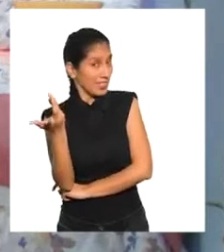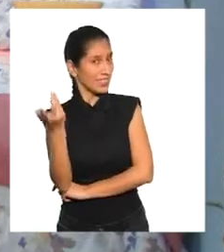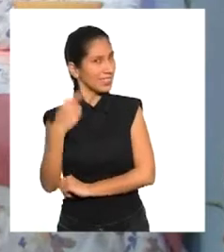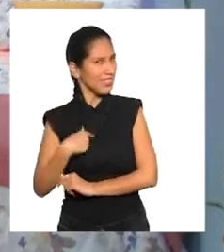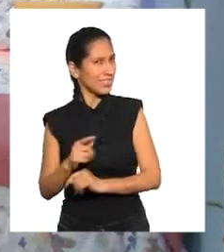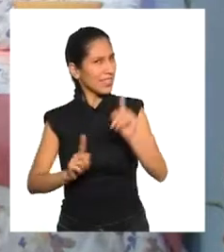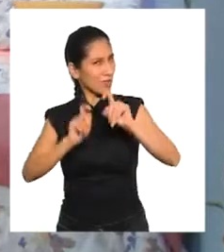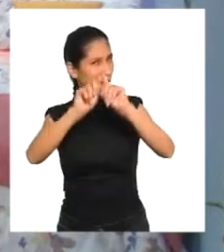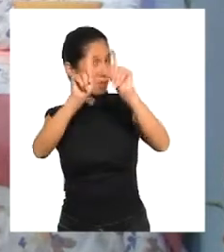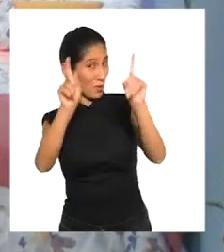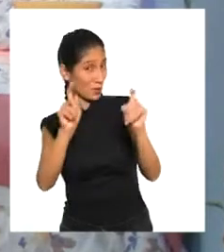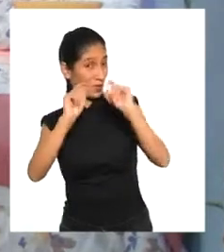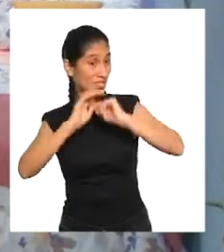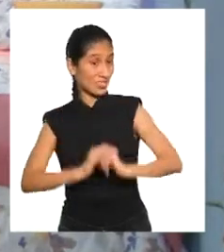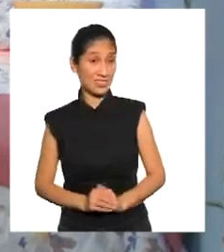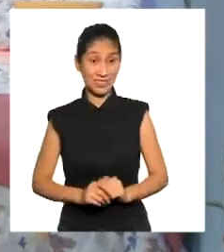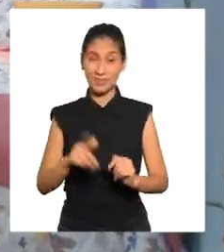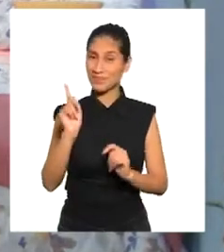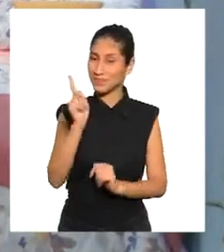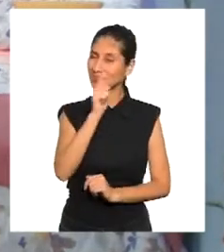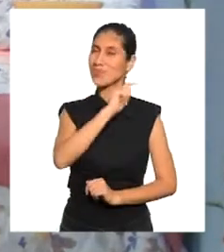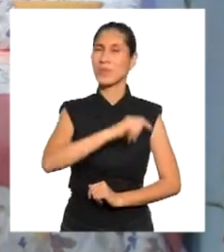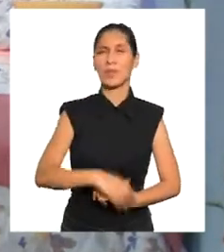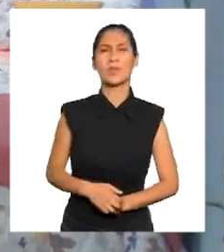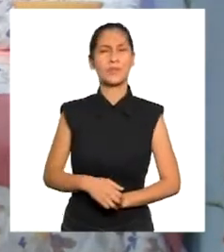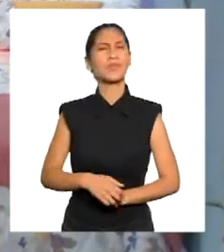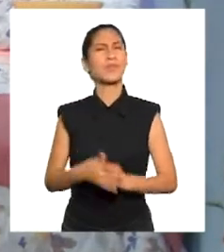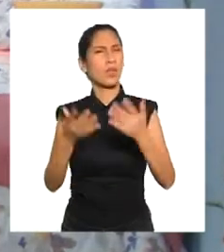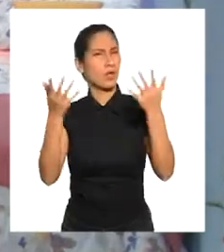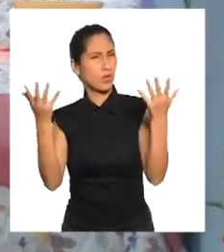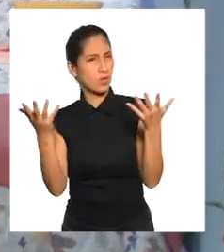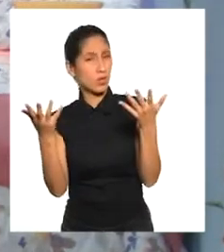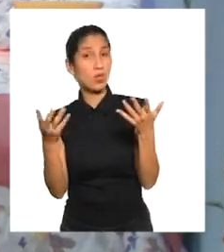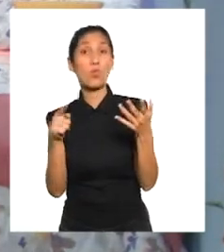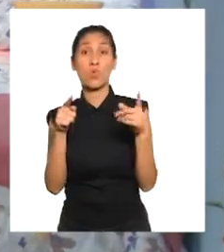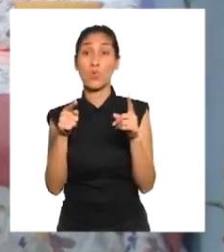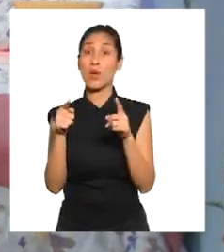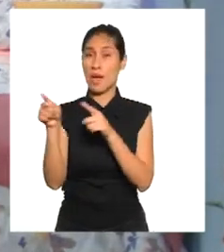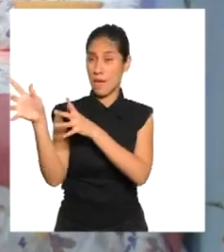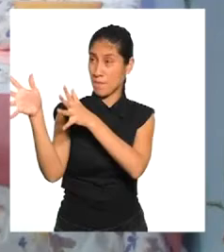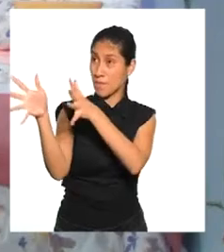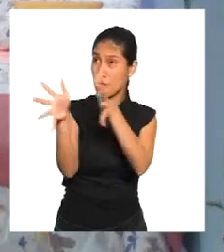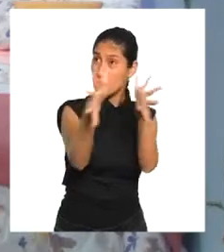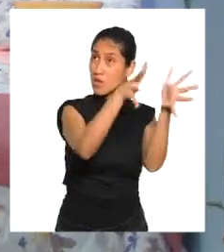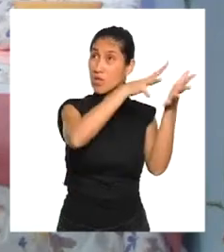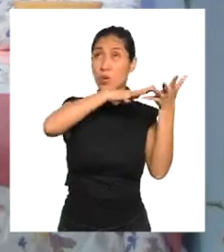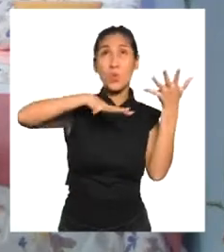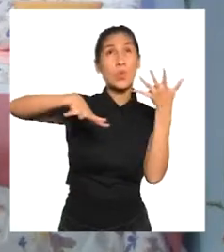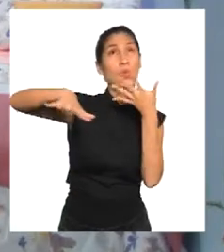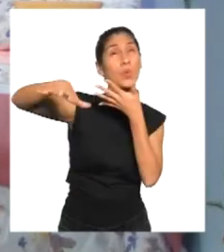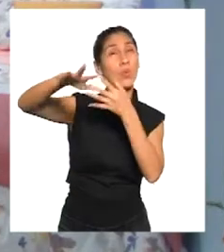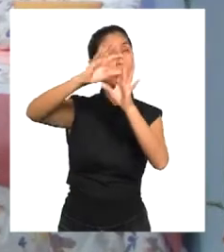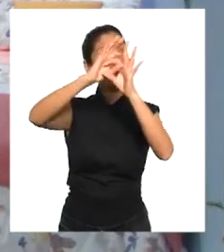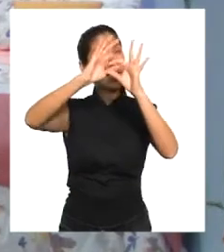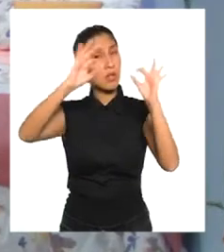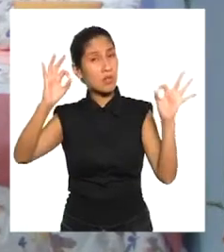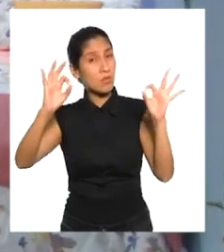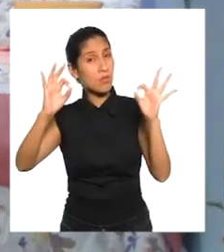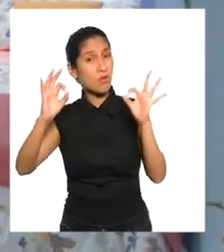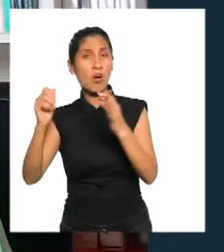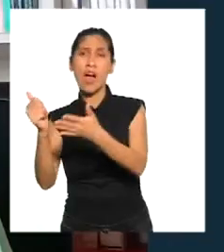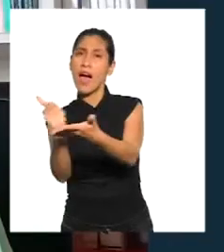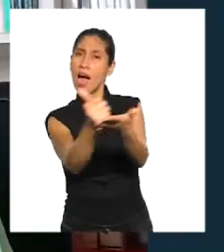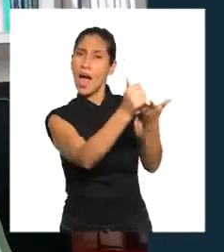que tengo algunas preguntas que hacerte. ¿Cómo influye un ambiente sin contaminación en la calidad de vida de las